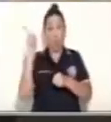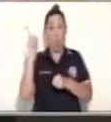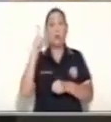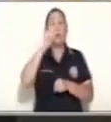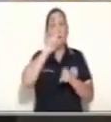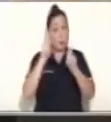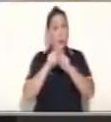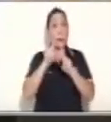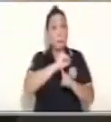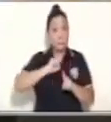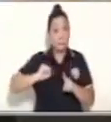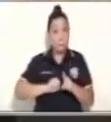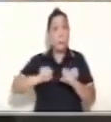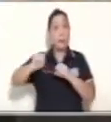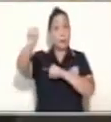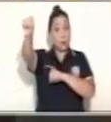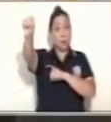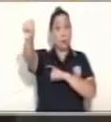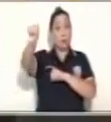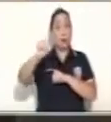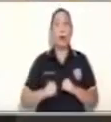enfermedad también